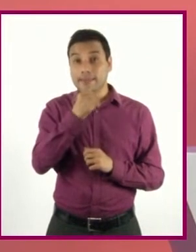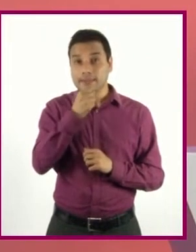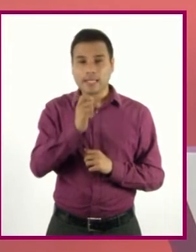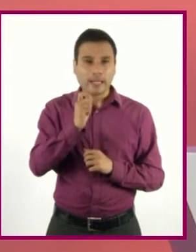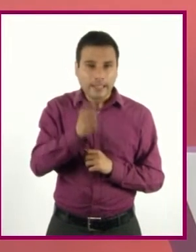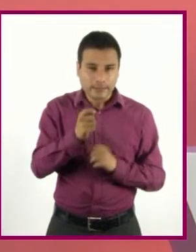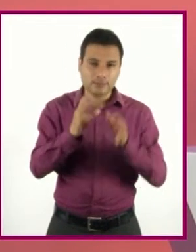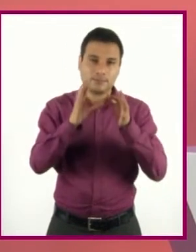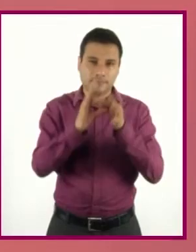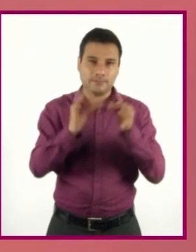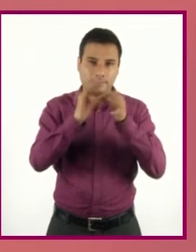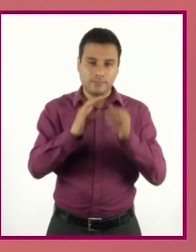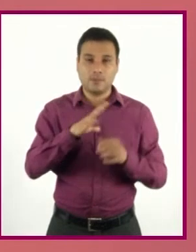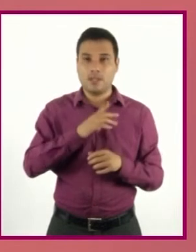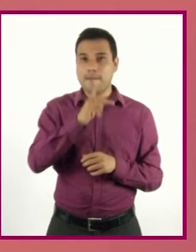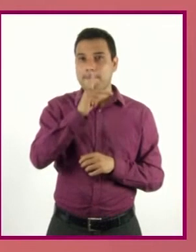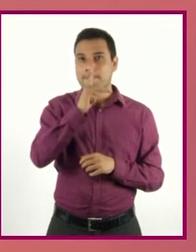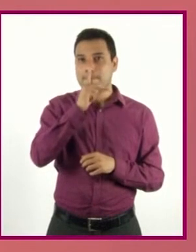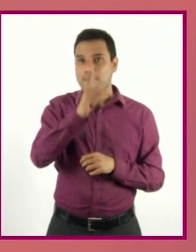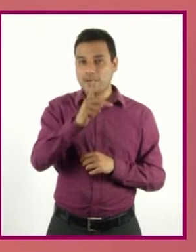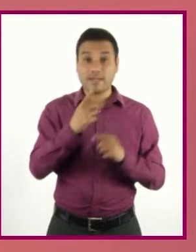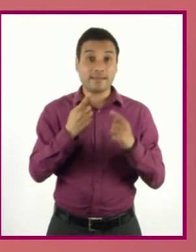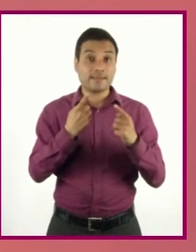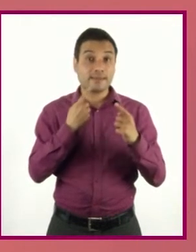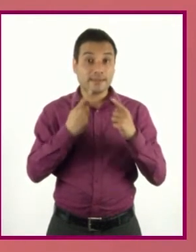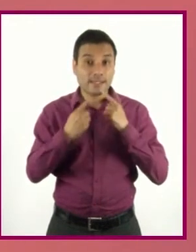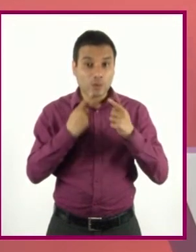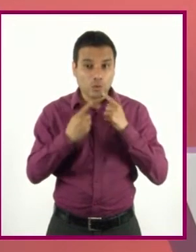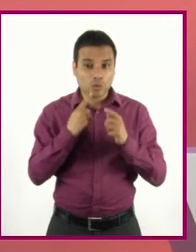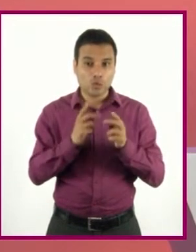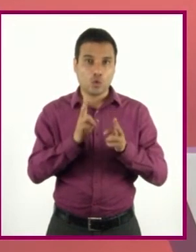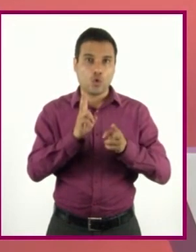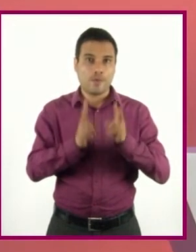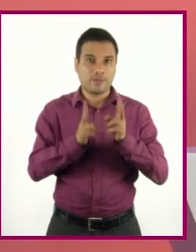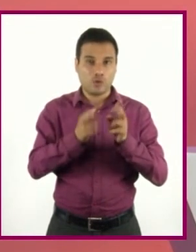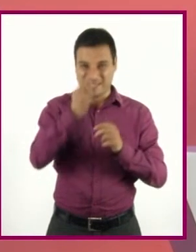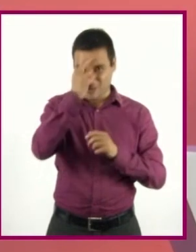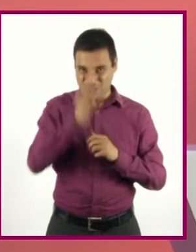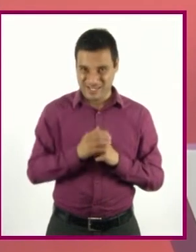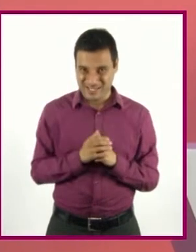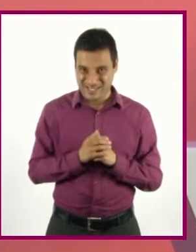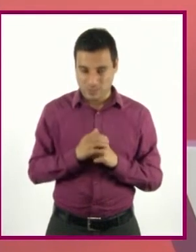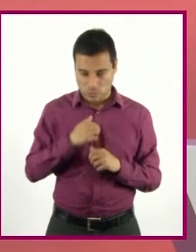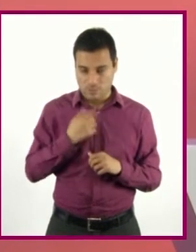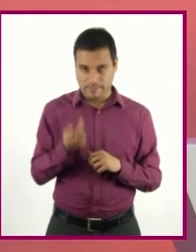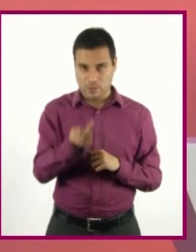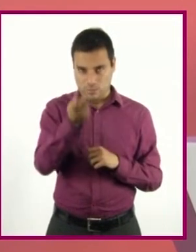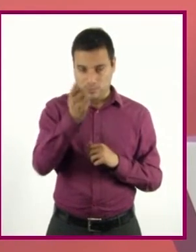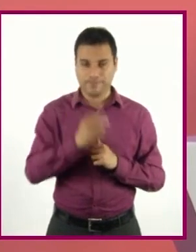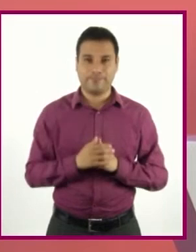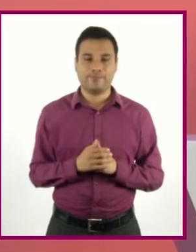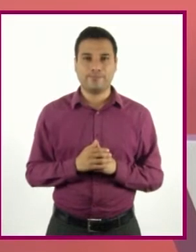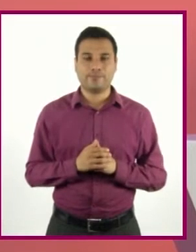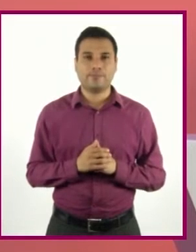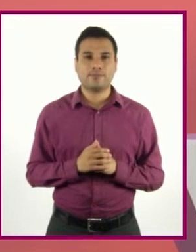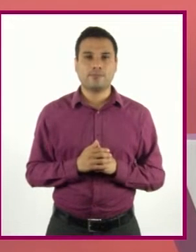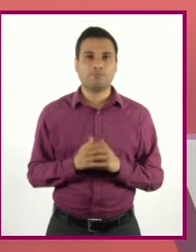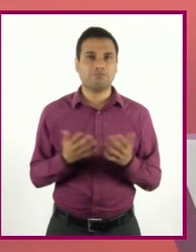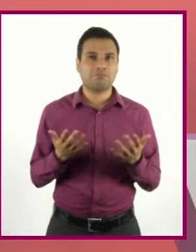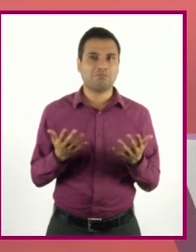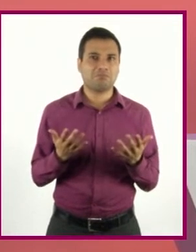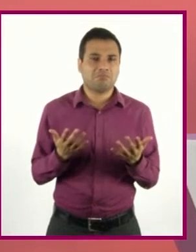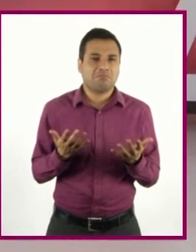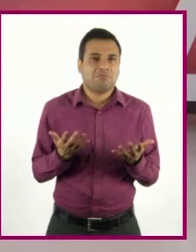las palabras diálogo y conversación. Y yo les pregunto, ¿cuál es